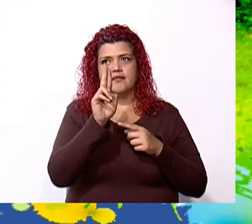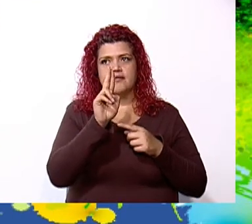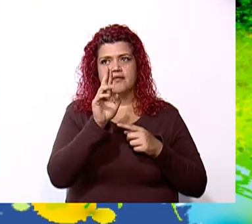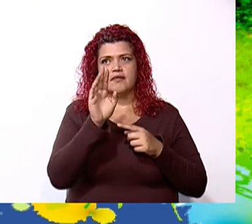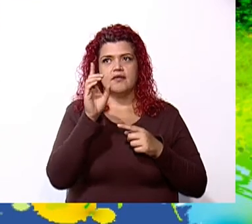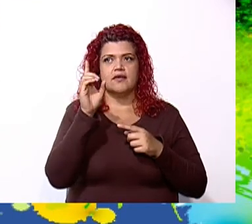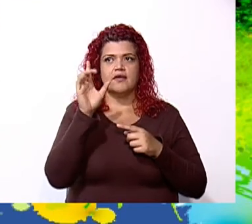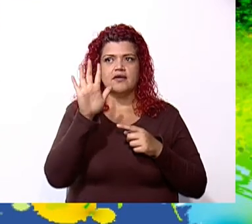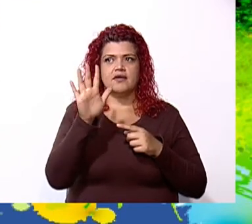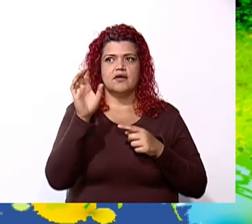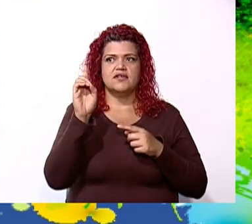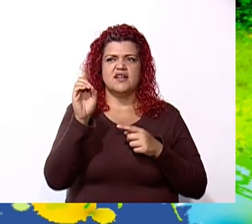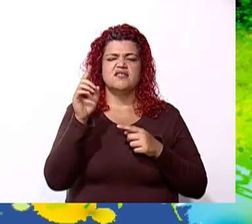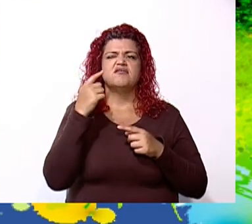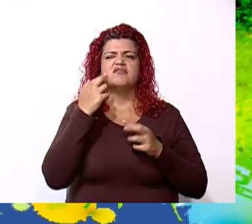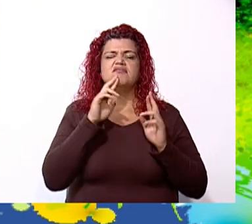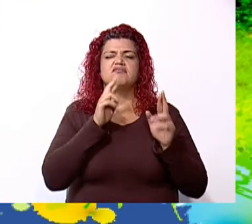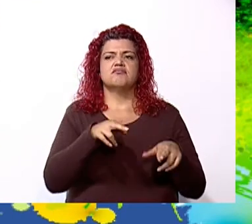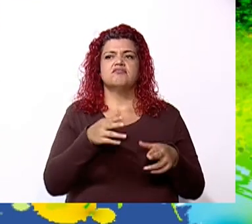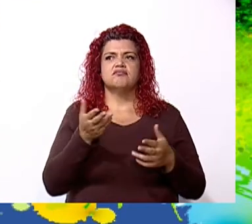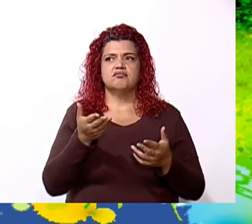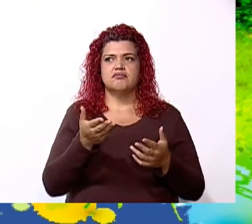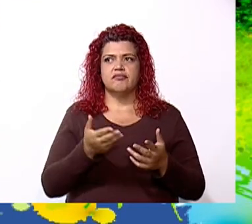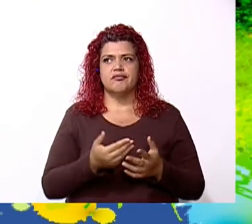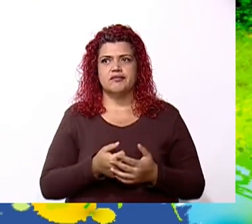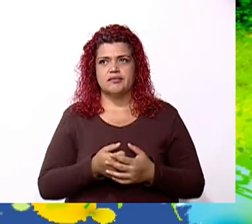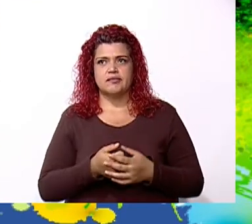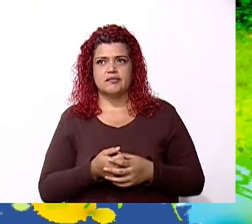Muy bien, ponemos la cantidad.